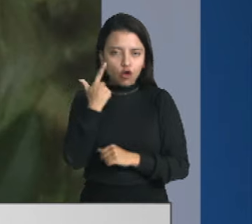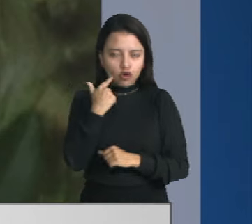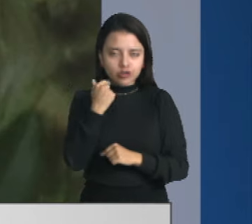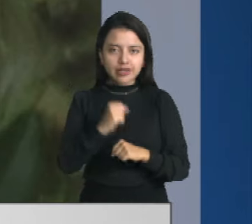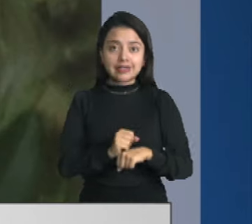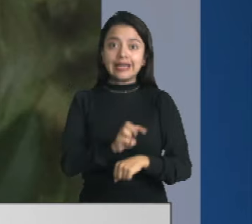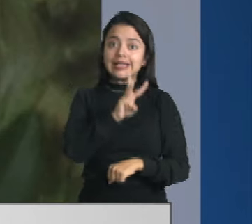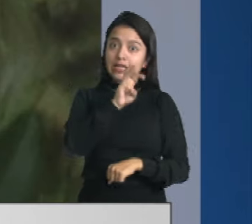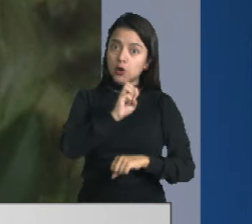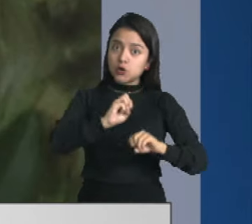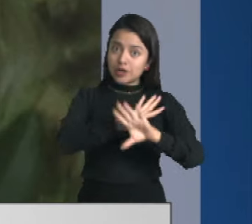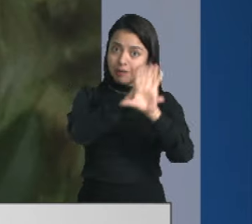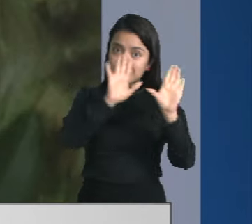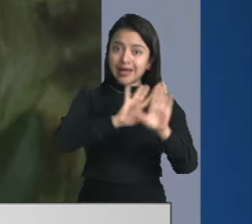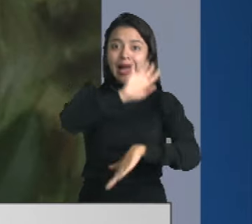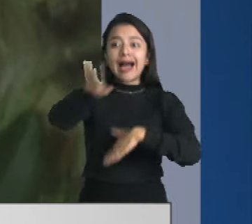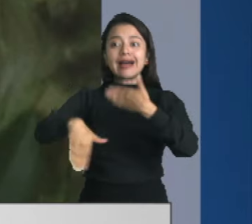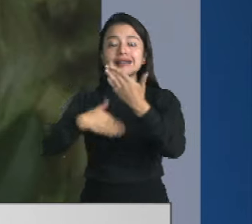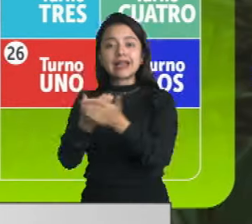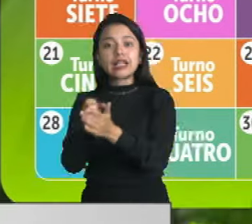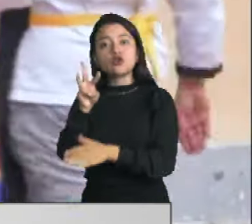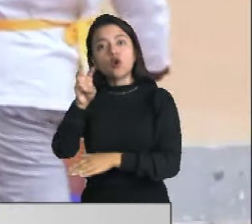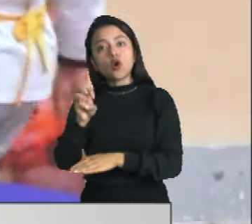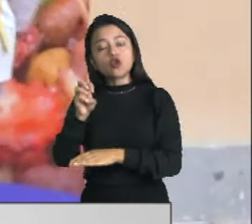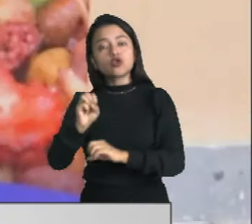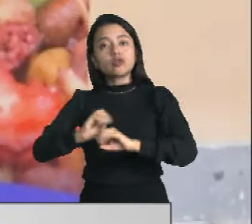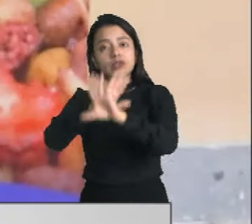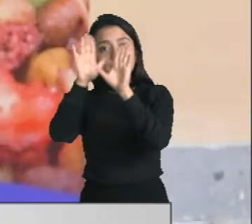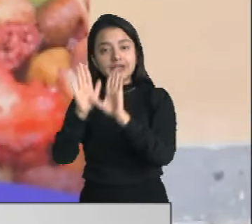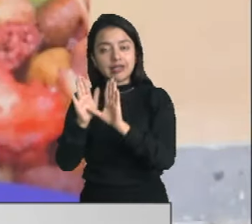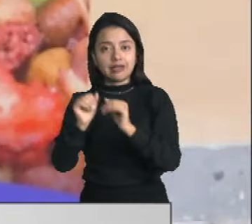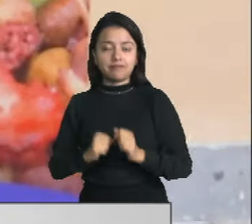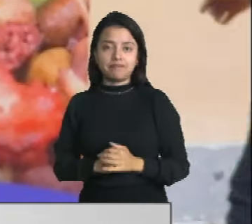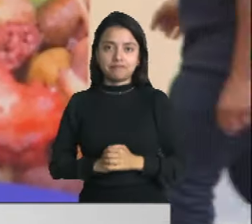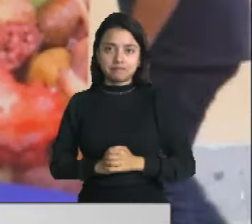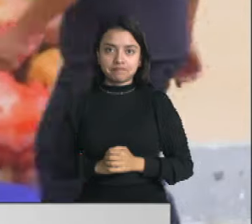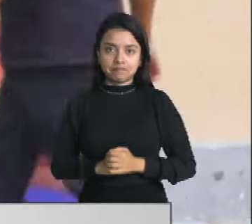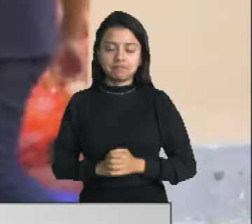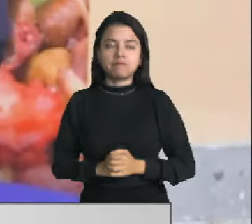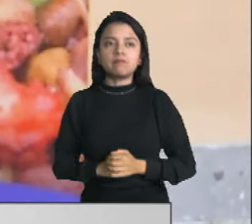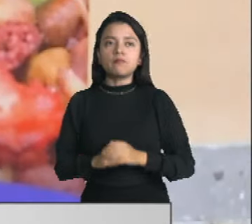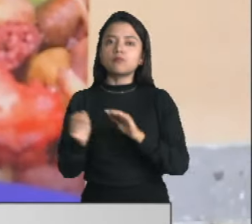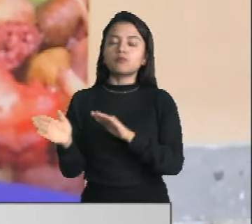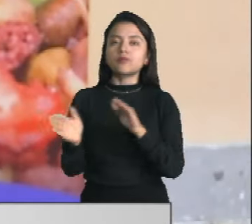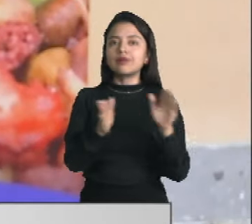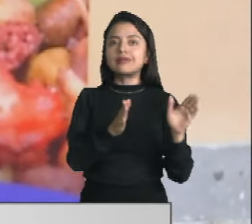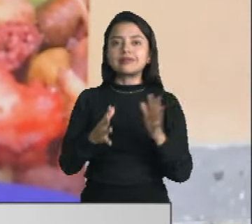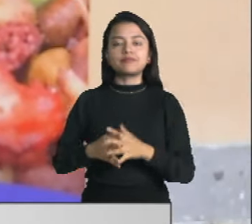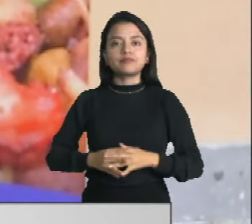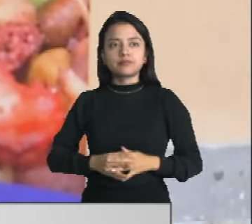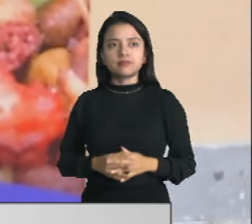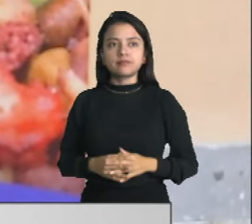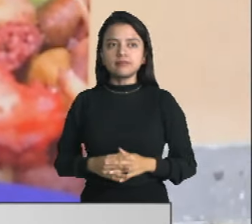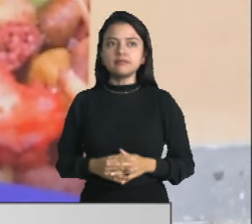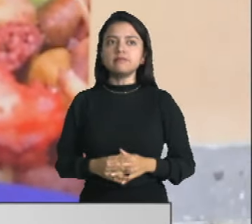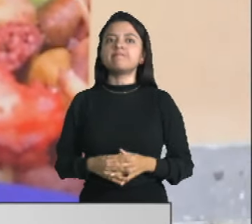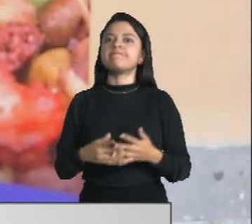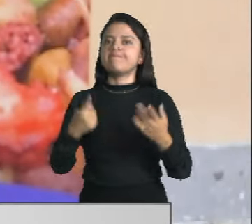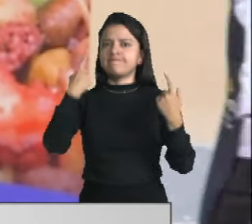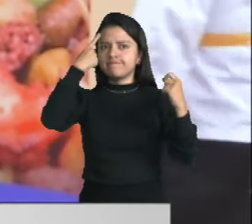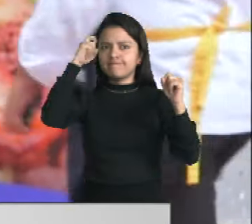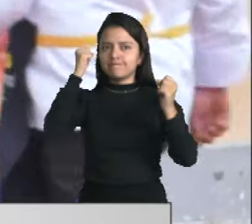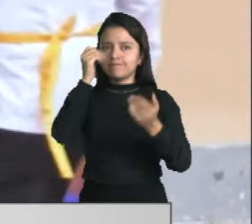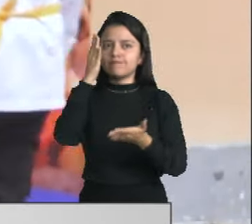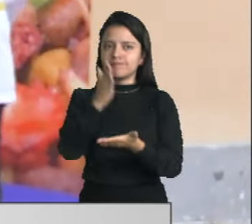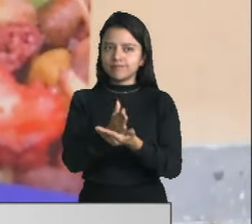8 de la mañana a 8 de la mañana del siguiente día. Por lo pronto cambiamos entonces de tema, hablamos de un contundente golpe que dieron las